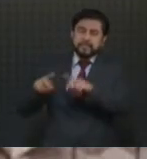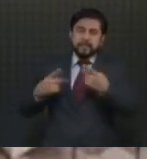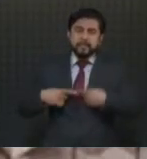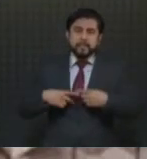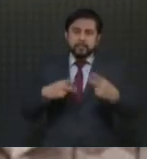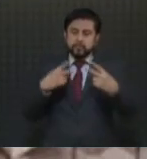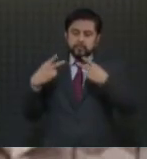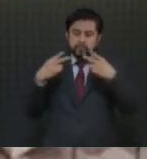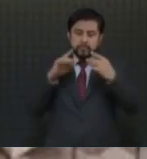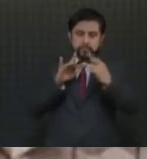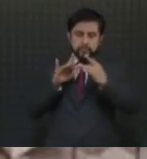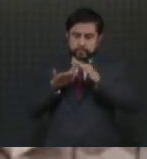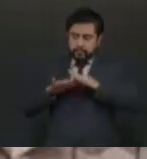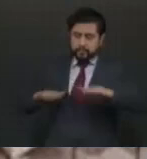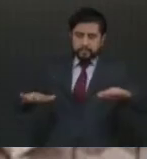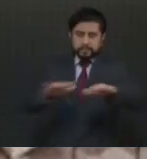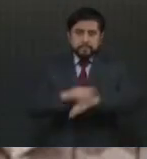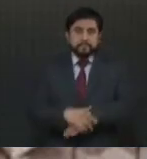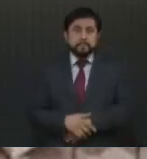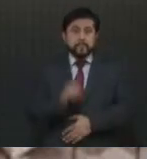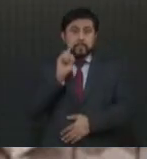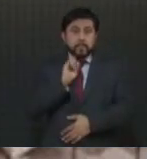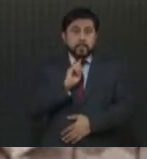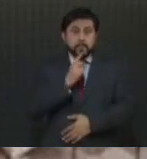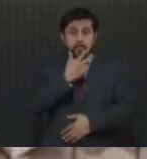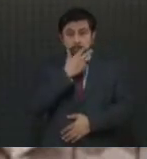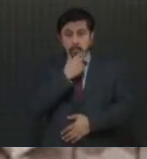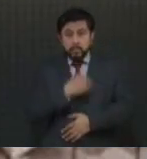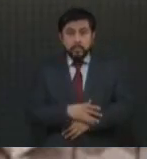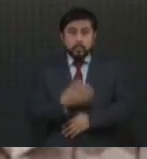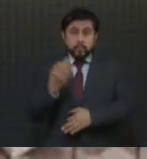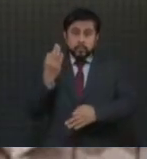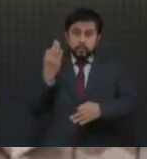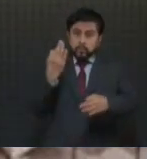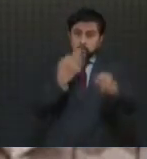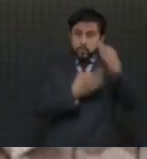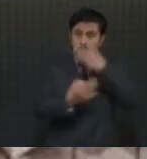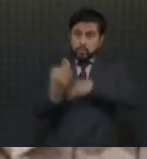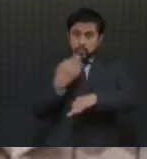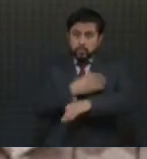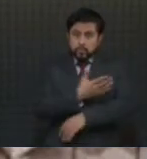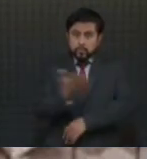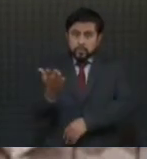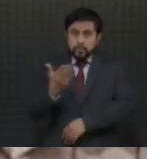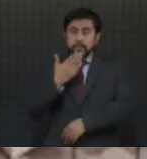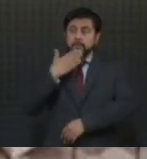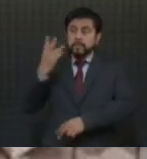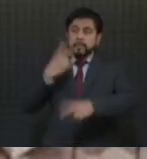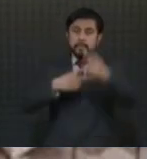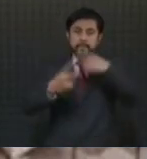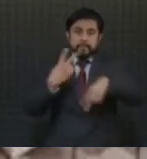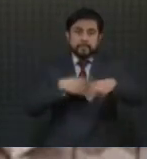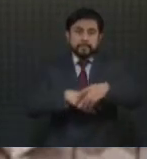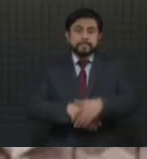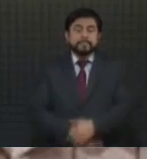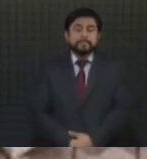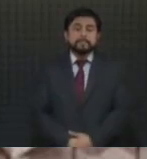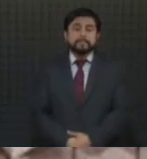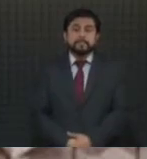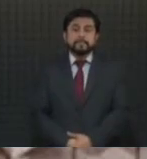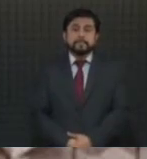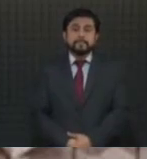de las redes sociales. Damas y caballeros, sean todas y todos bienvenidos.